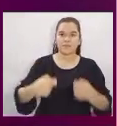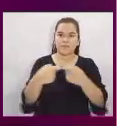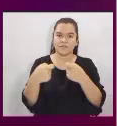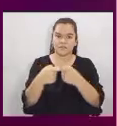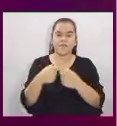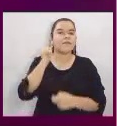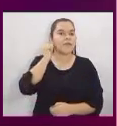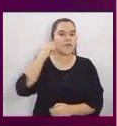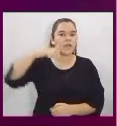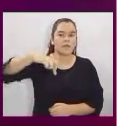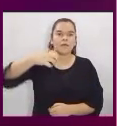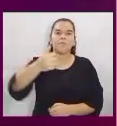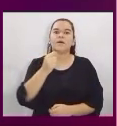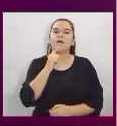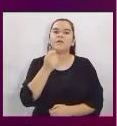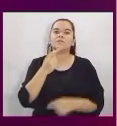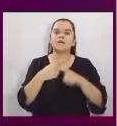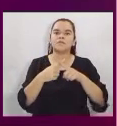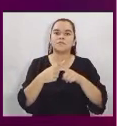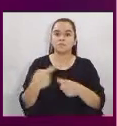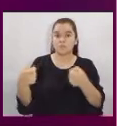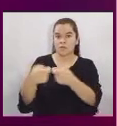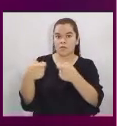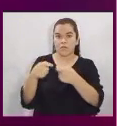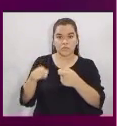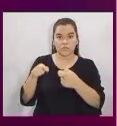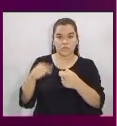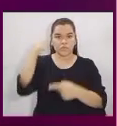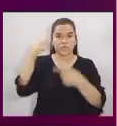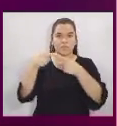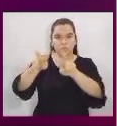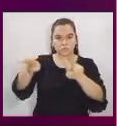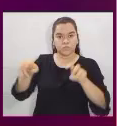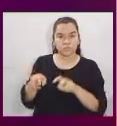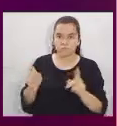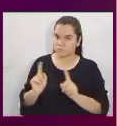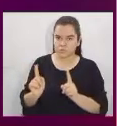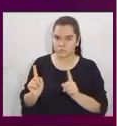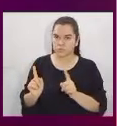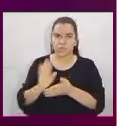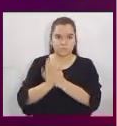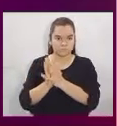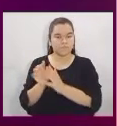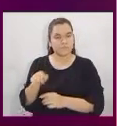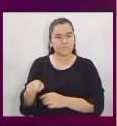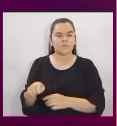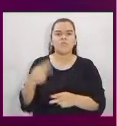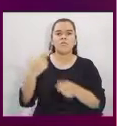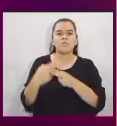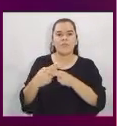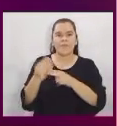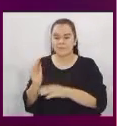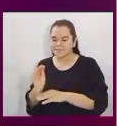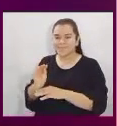actualmente presidente de Hepatax. Hepatax es una asociación sin fines de lucro que cobró